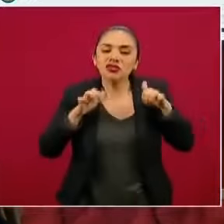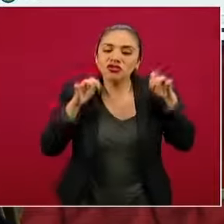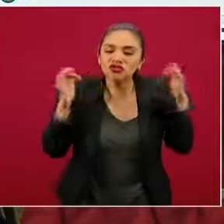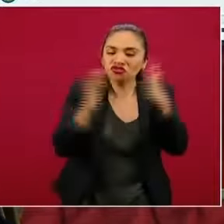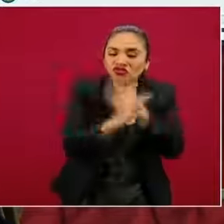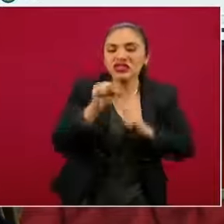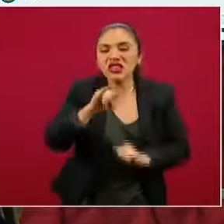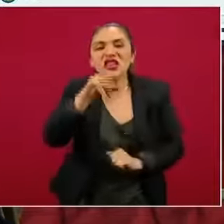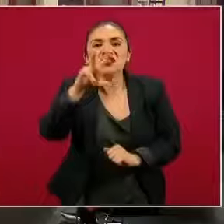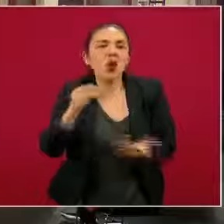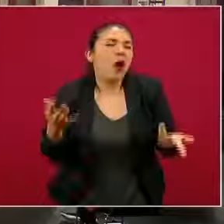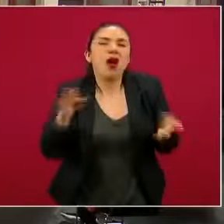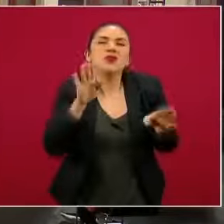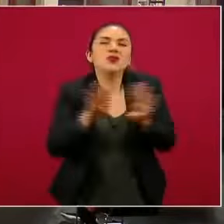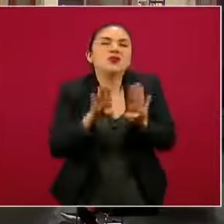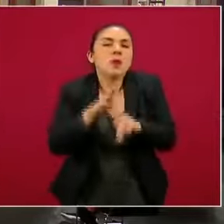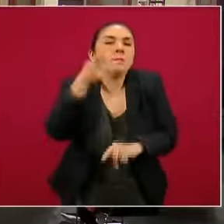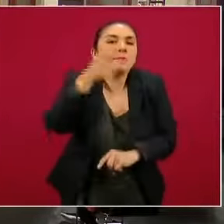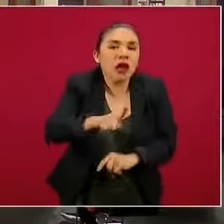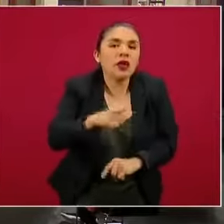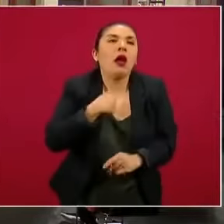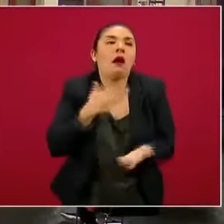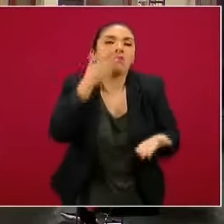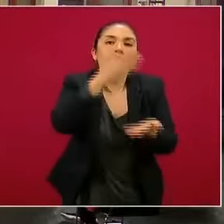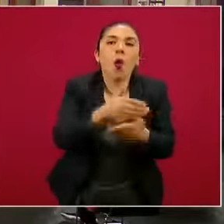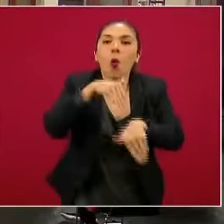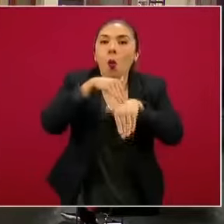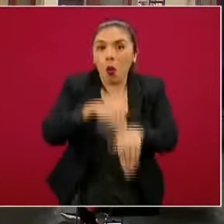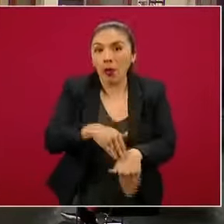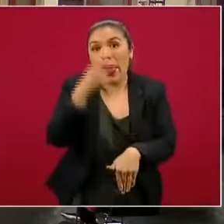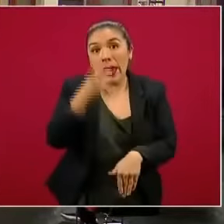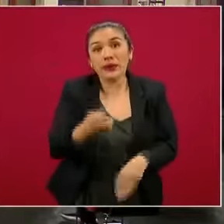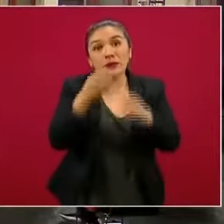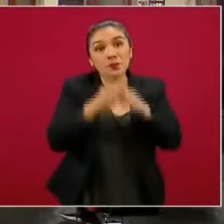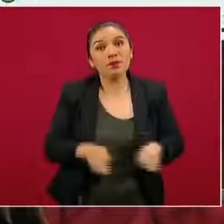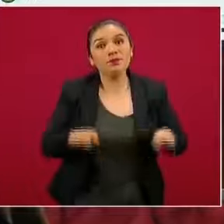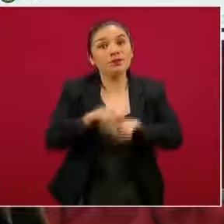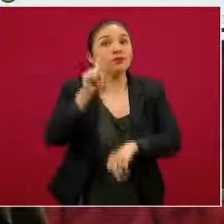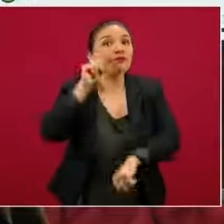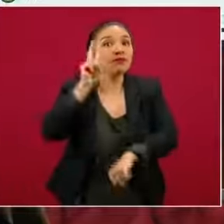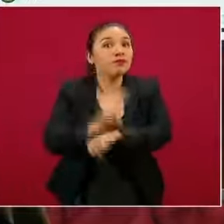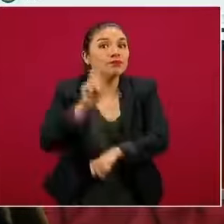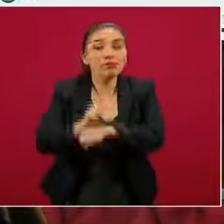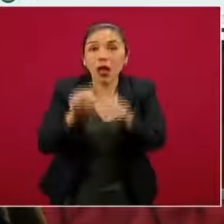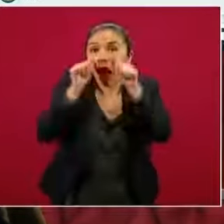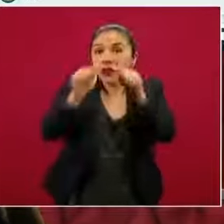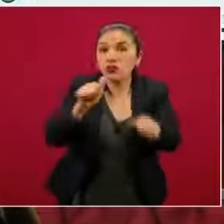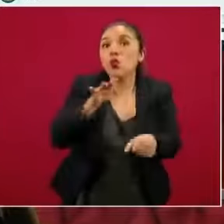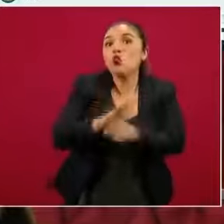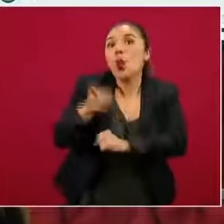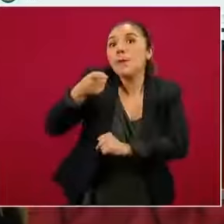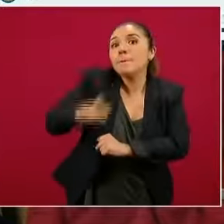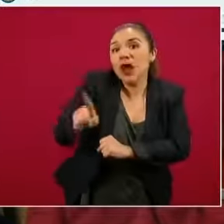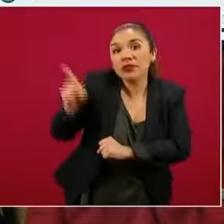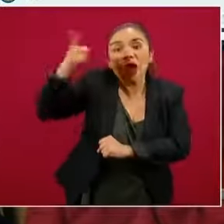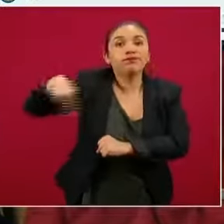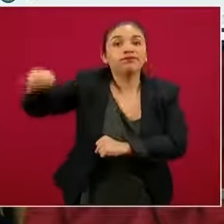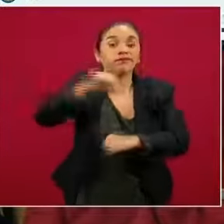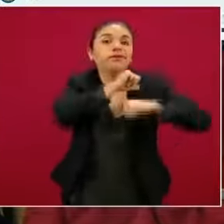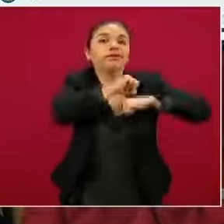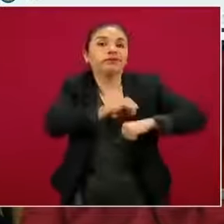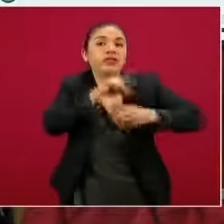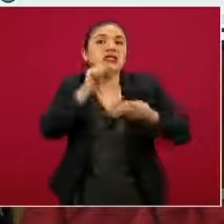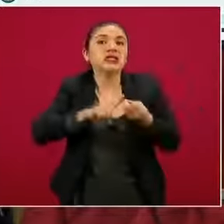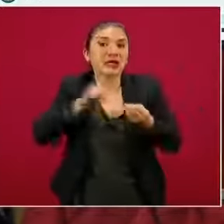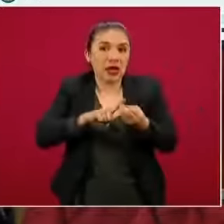aquellas actividades que en su momento congregan personas. Entonces es importante siempre estar atentos de las instrucciones que se dan en